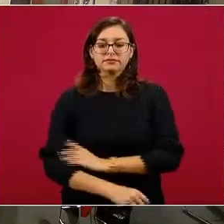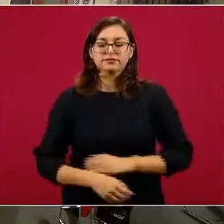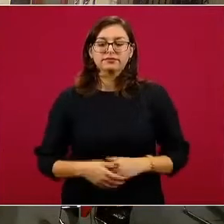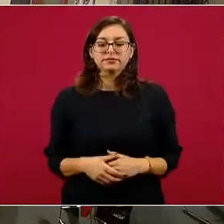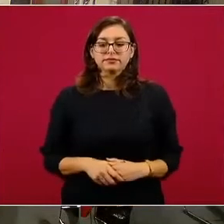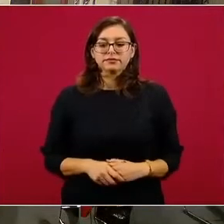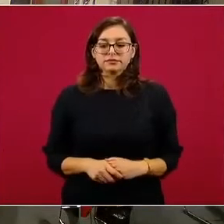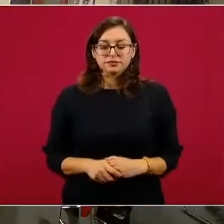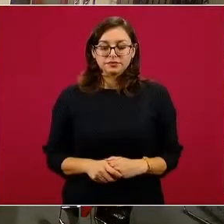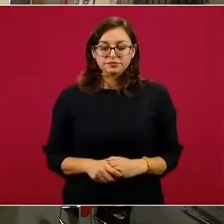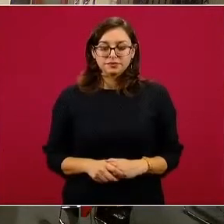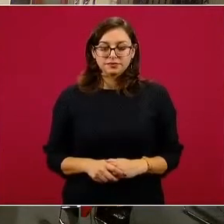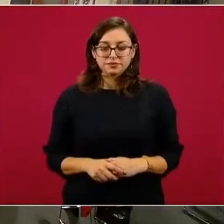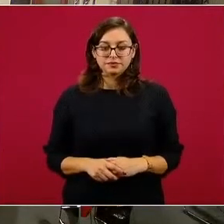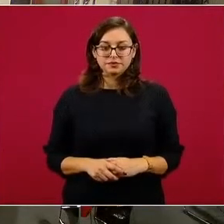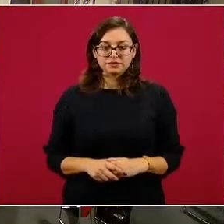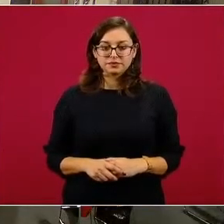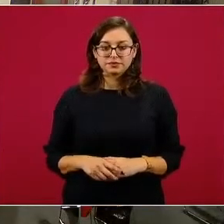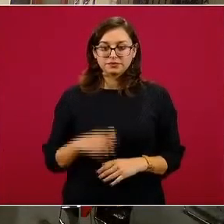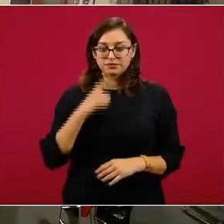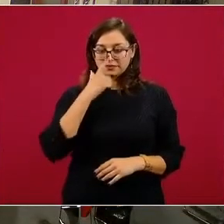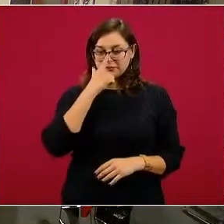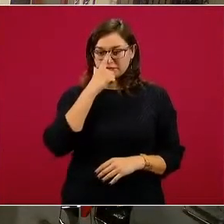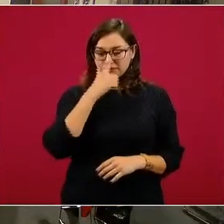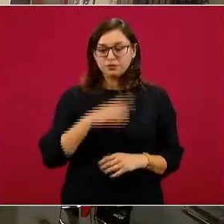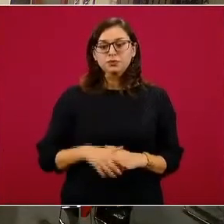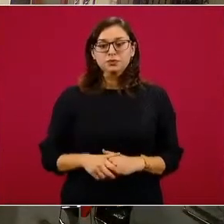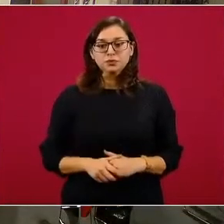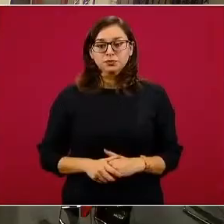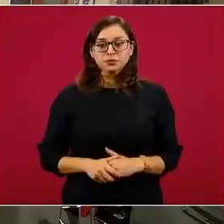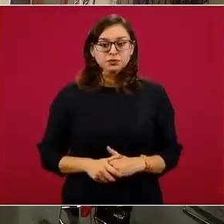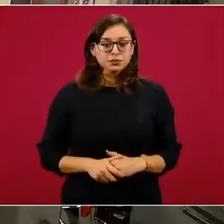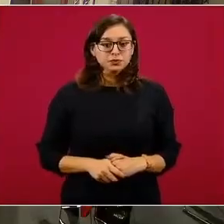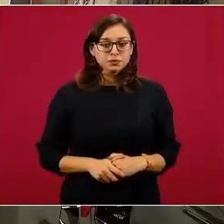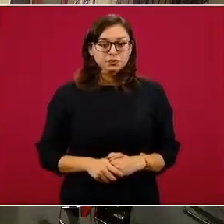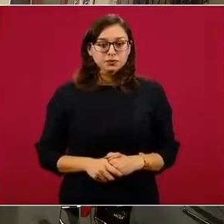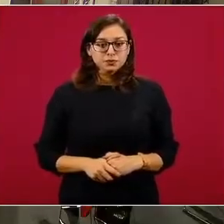¿Quién sigue conociendo? Él da la palabra.